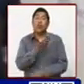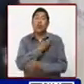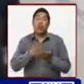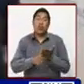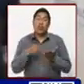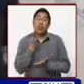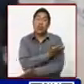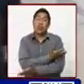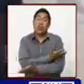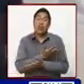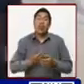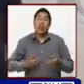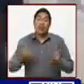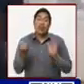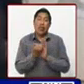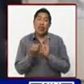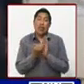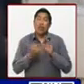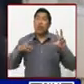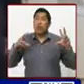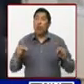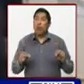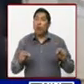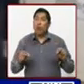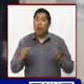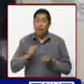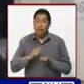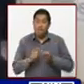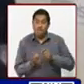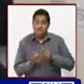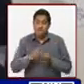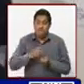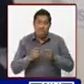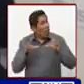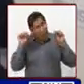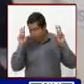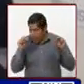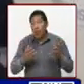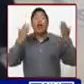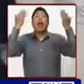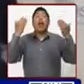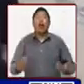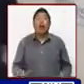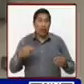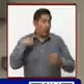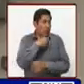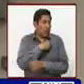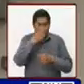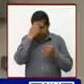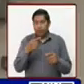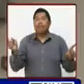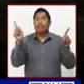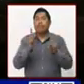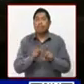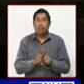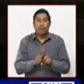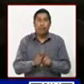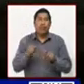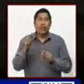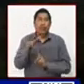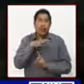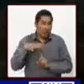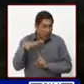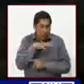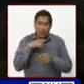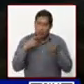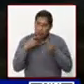de identidad no ha surgido, no ha tenido ninguna modificación. Ahora vamos a estar acorde a los estándares